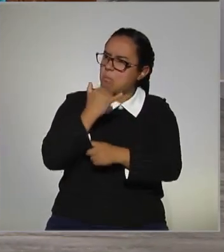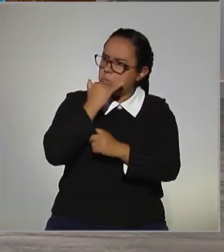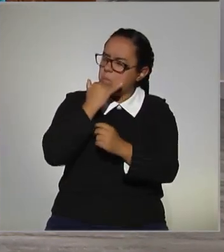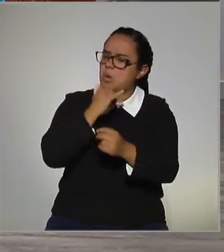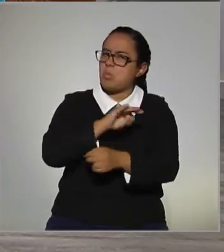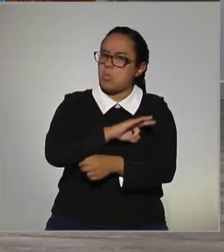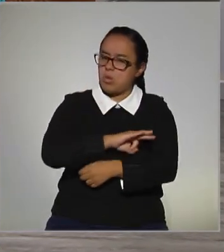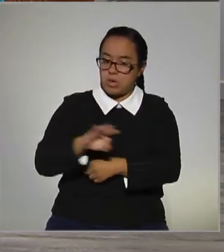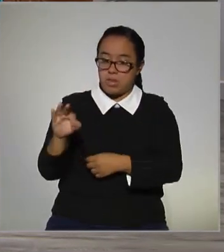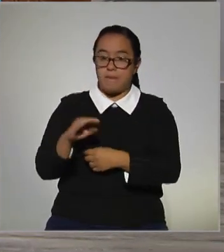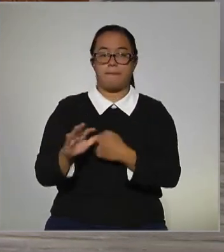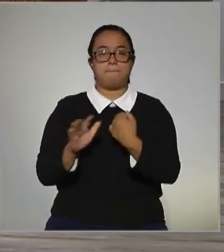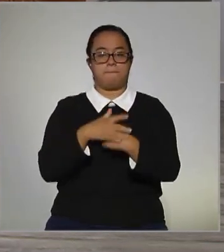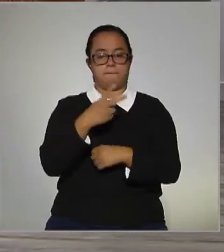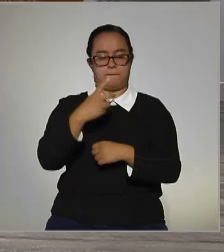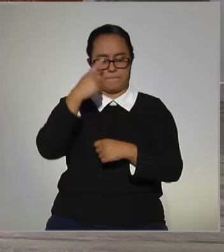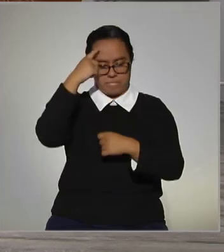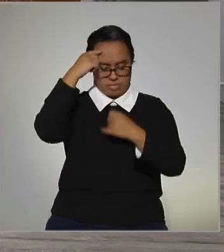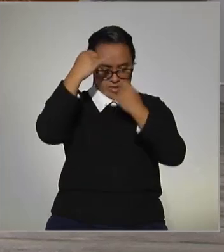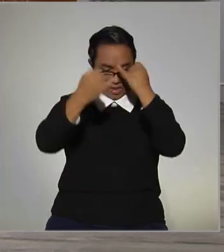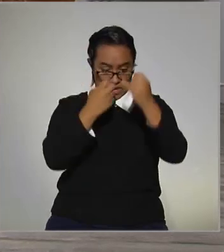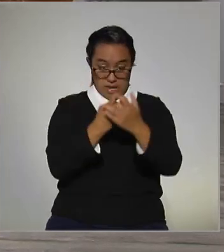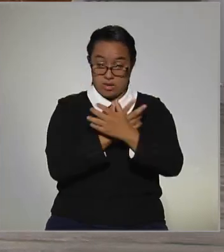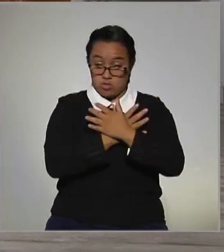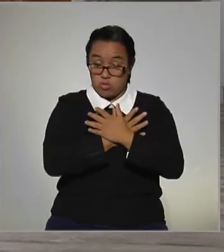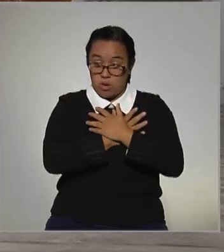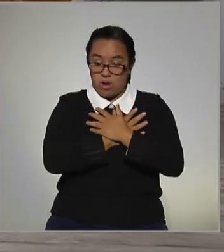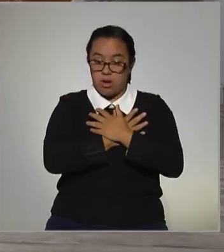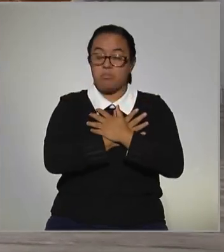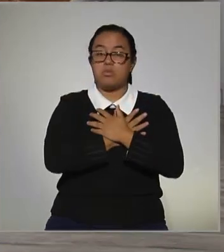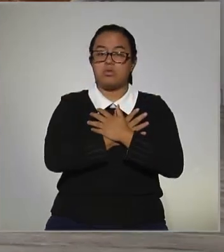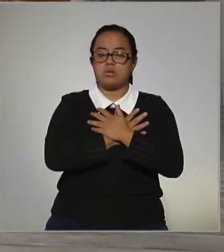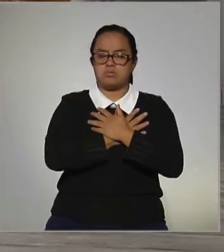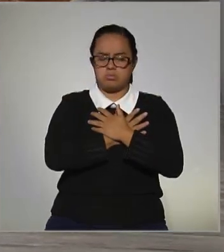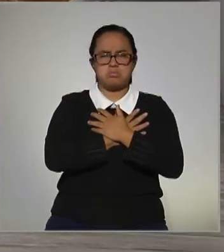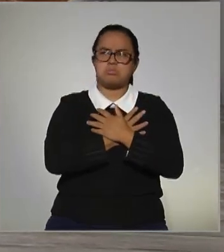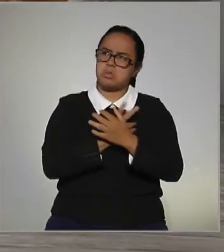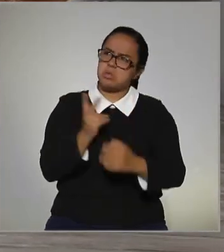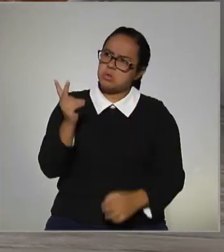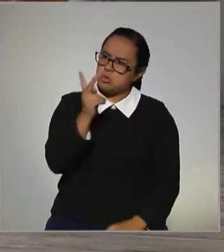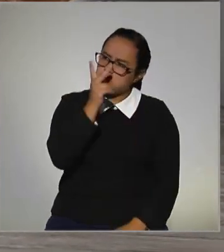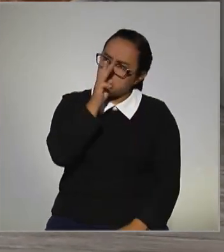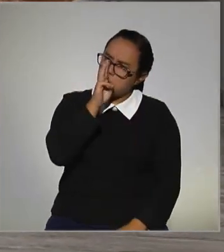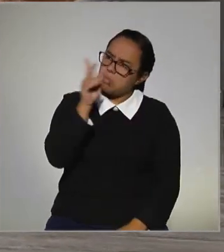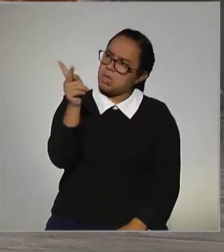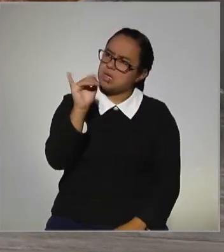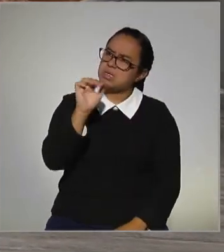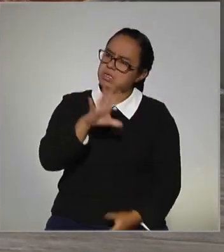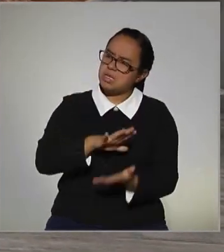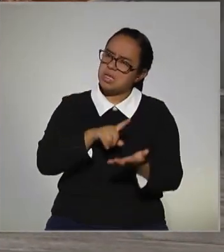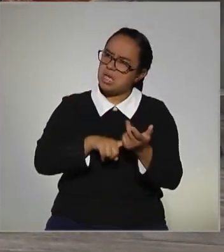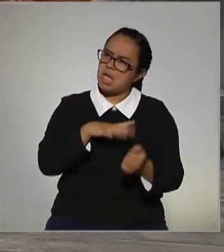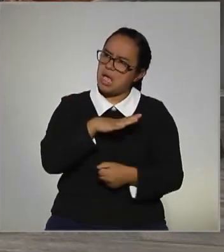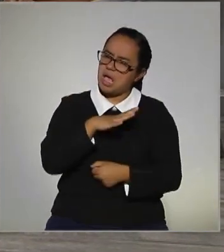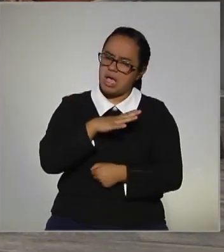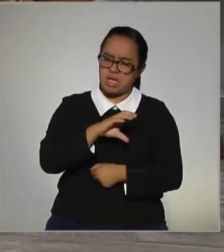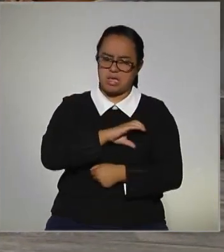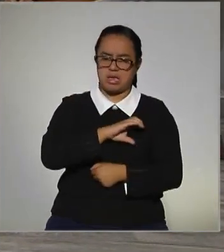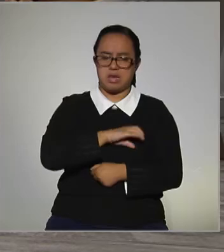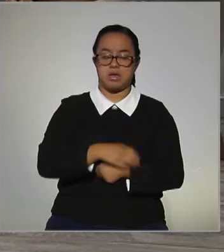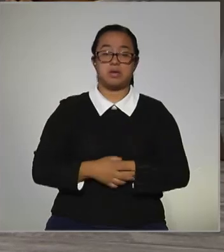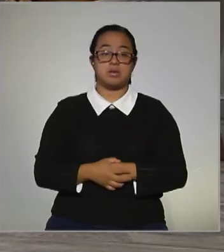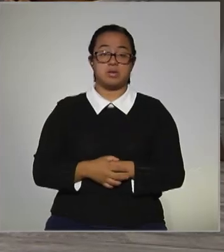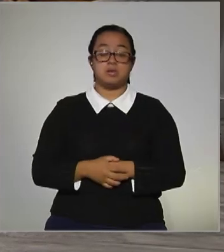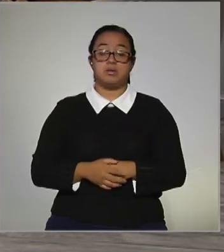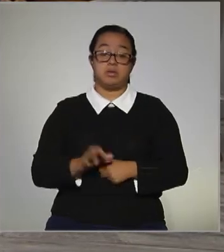tanto, ¿no? Esta idealización del amor puede ser recordar, decir, sí, mis papás sí se quieren. Sí, o no se mantiene el matrimonio,